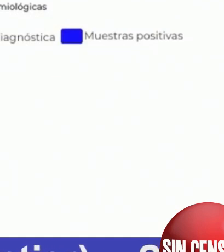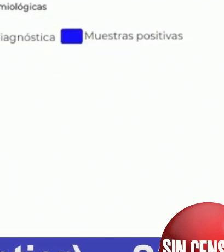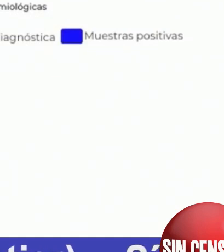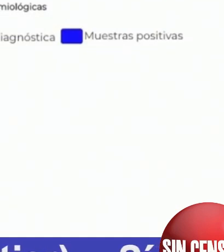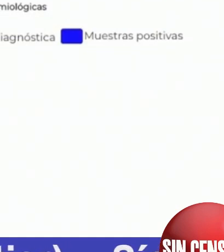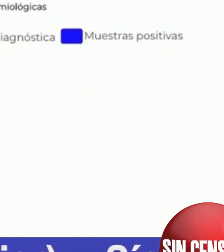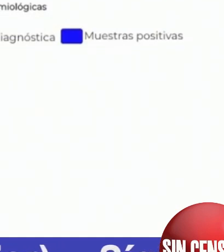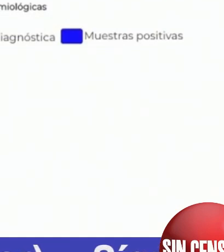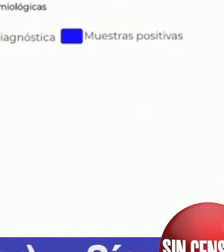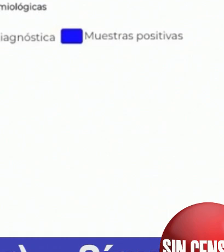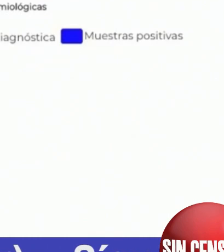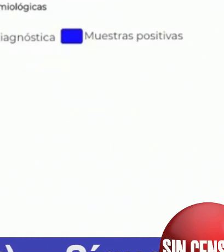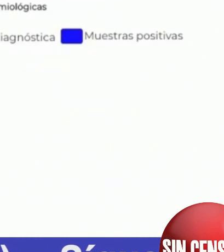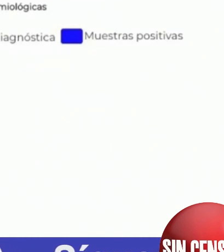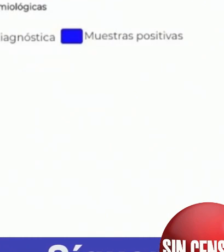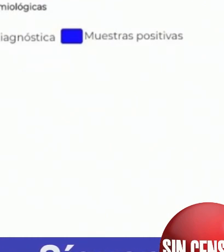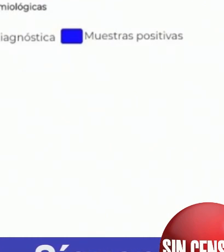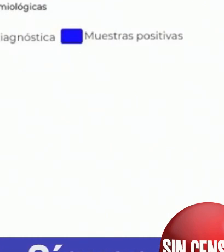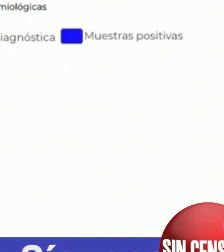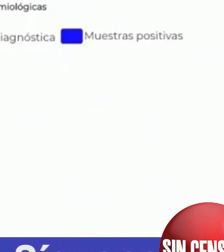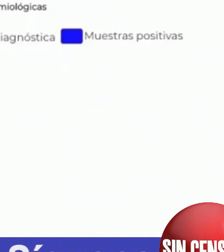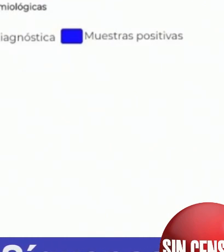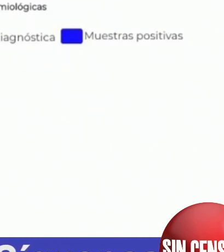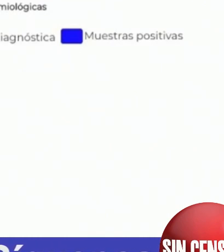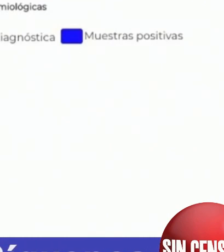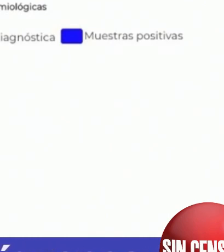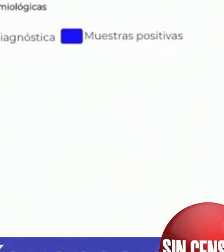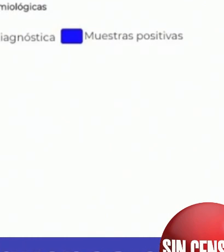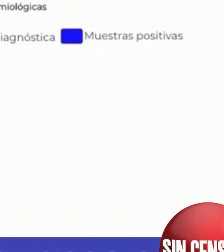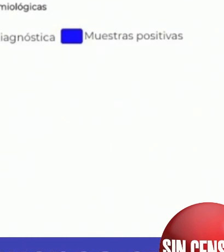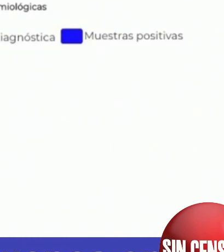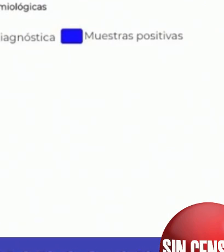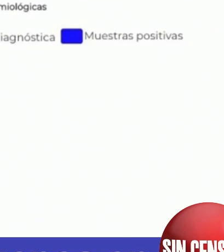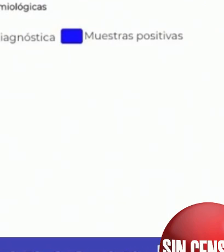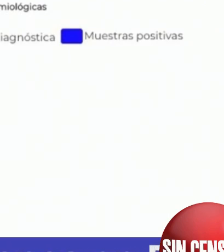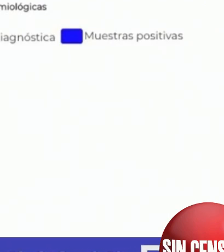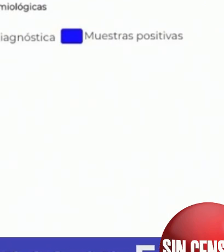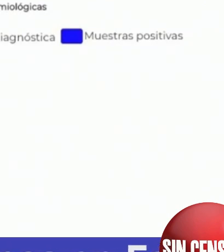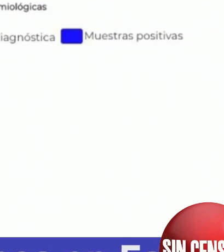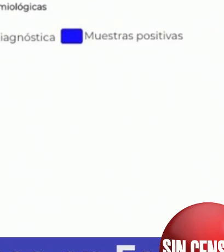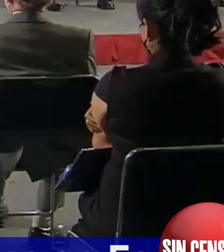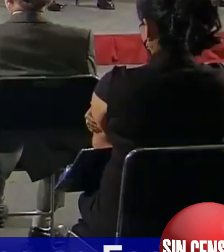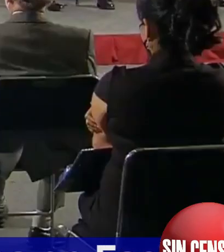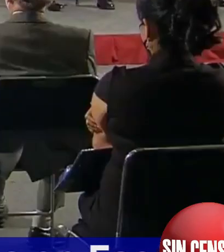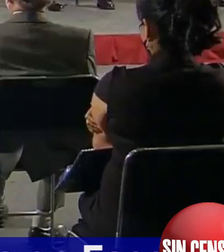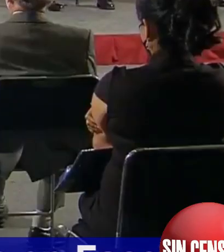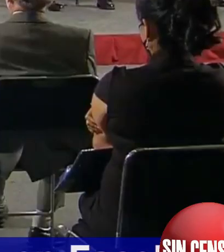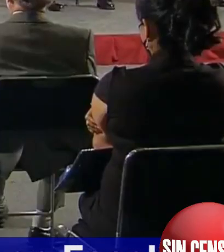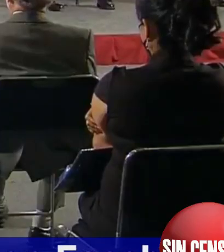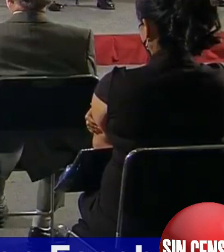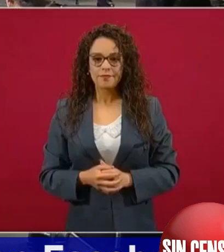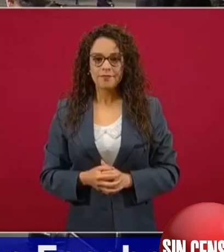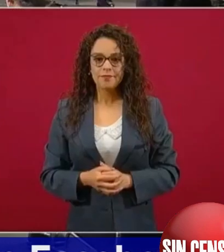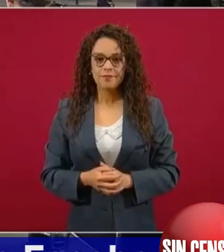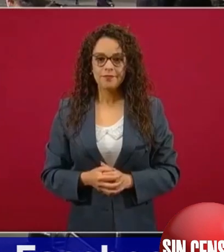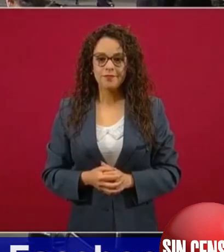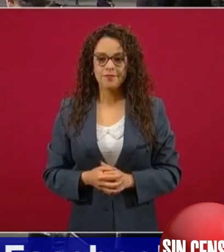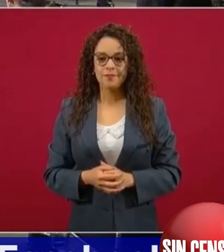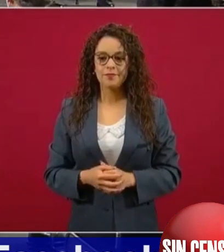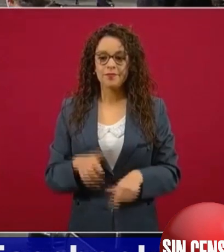tiene variaciones, a veces se acelera, a veces se desacelera, y siguió aumentando hasta la semana